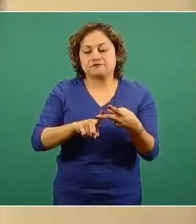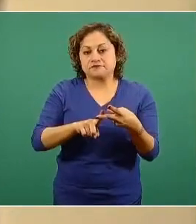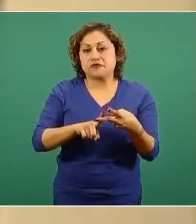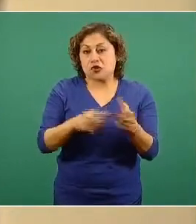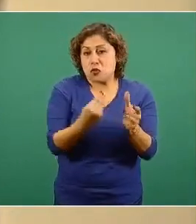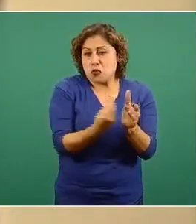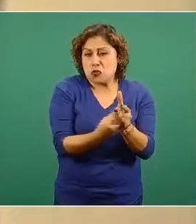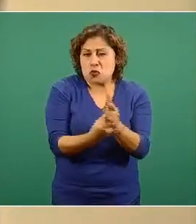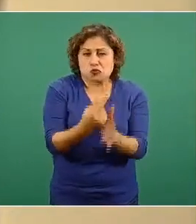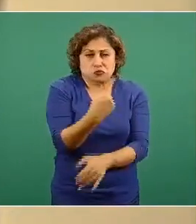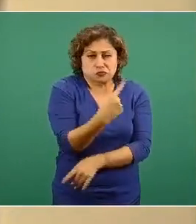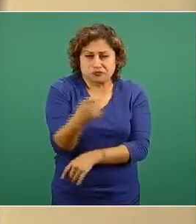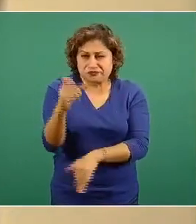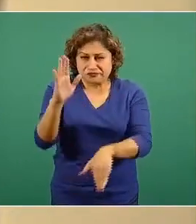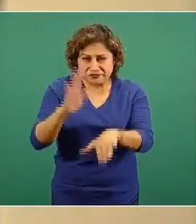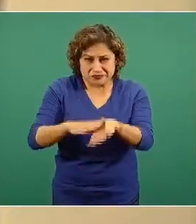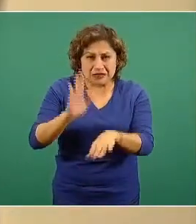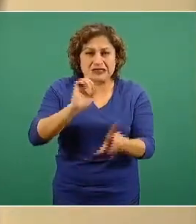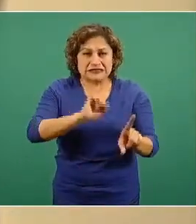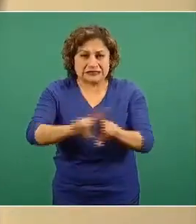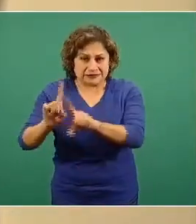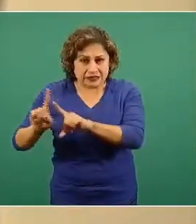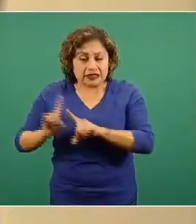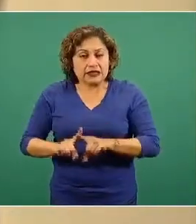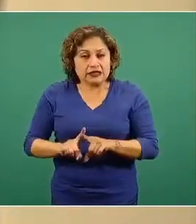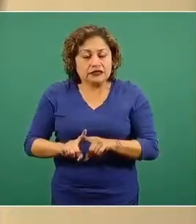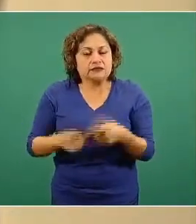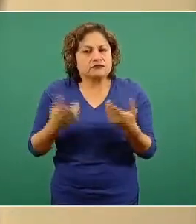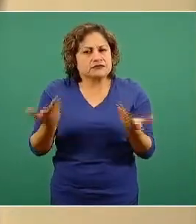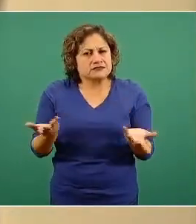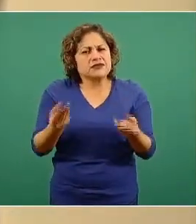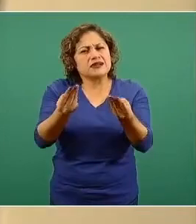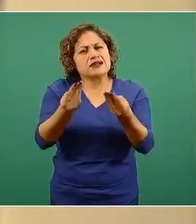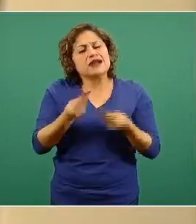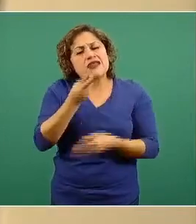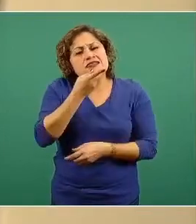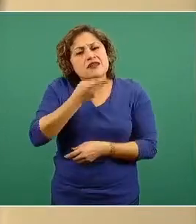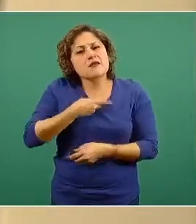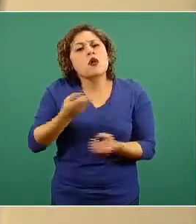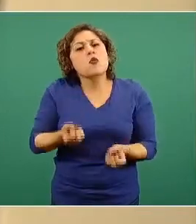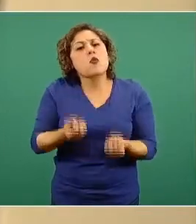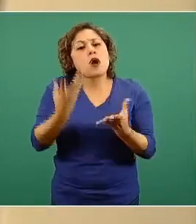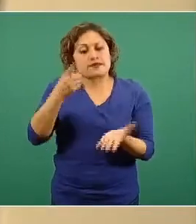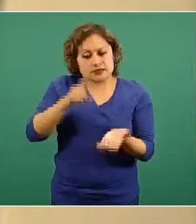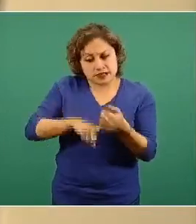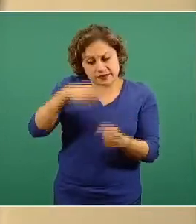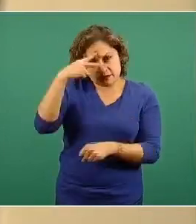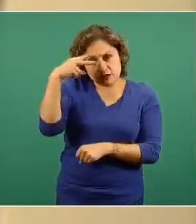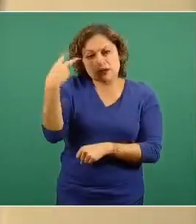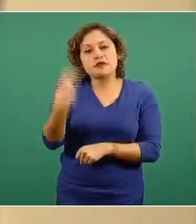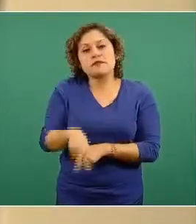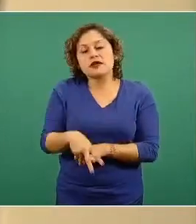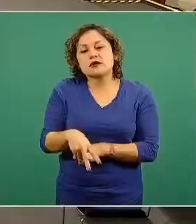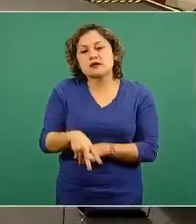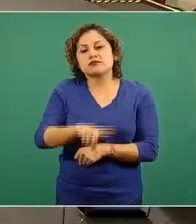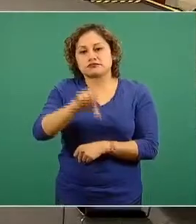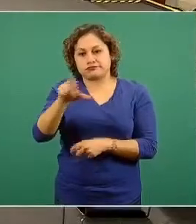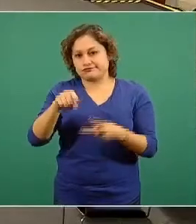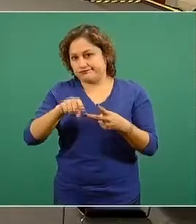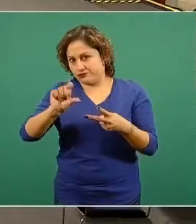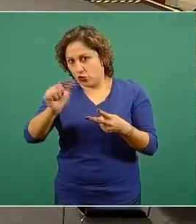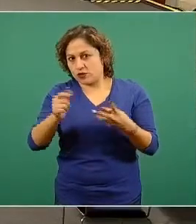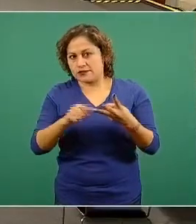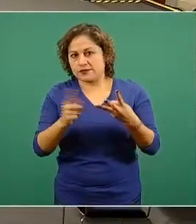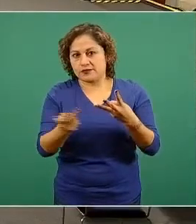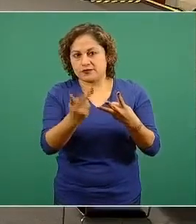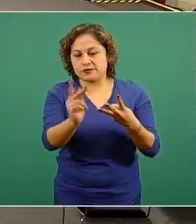mundo. ¿Podríamos saber cuántas de estas hay en México? Y tengo una para después. ¿Cómo